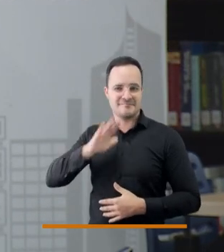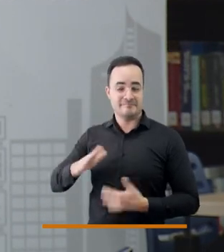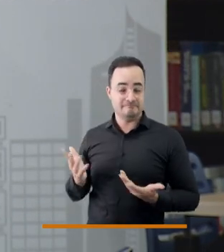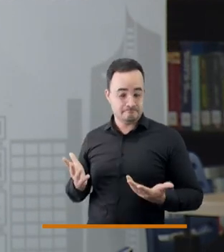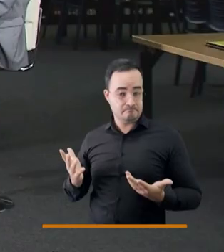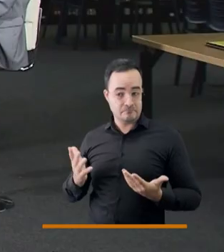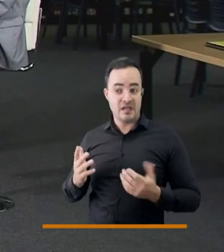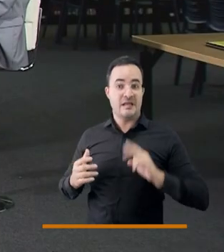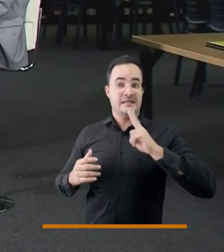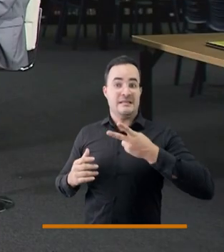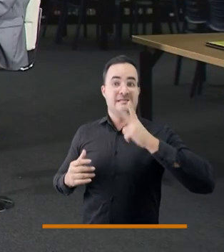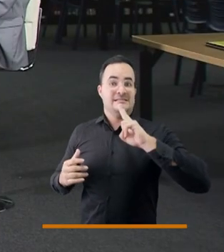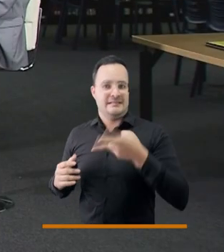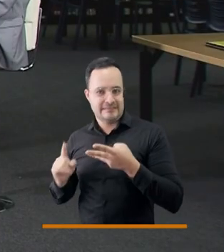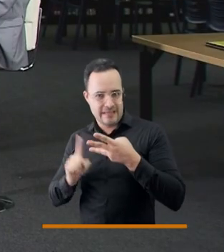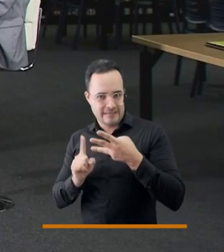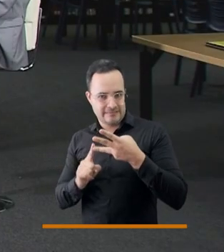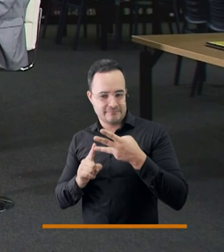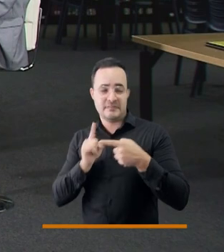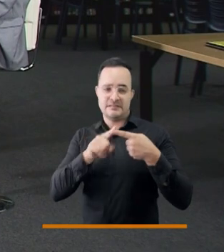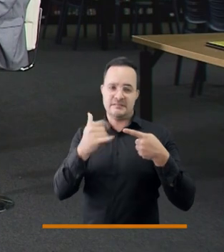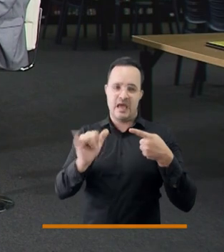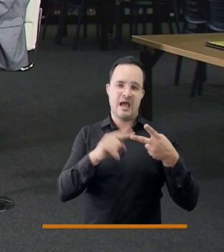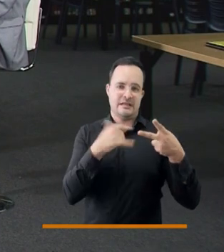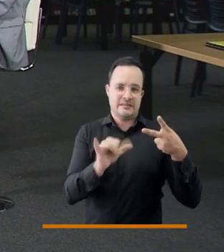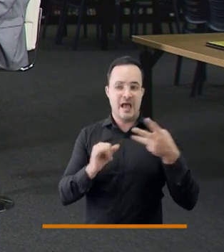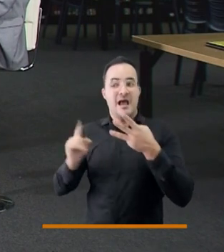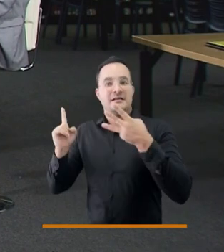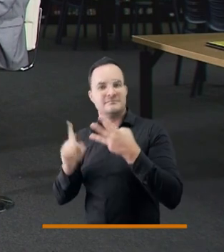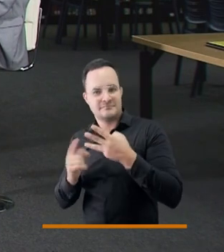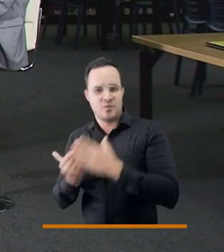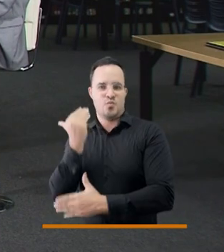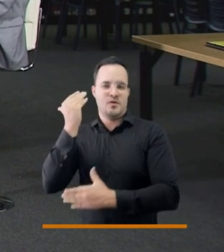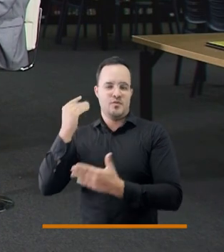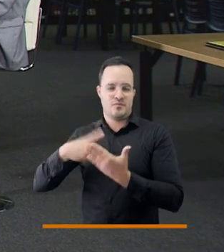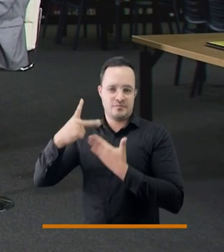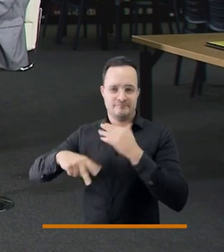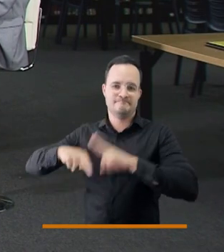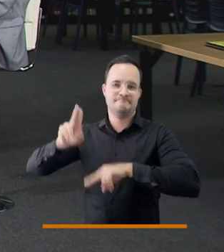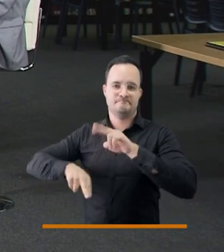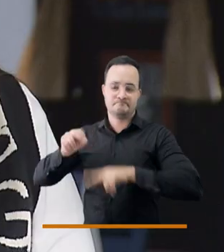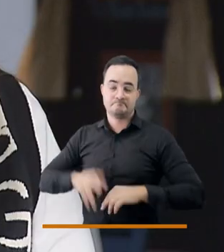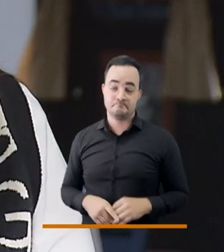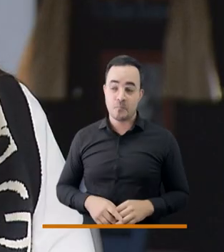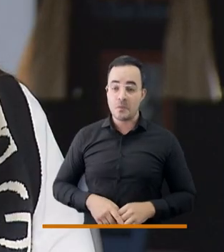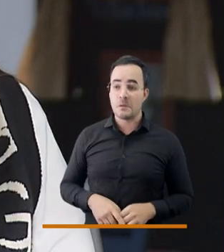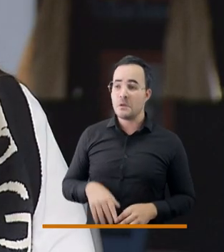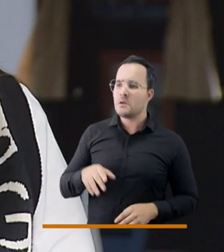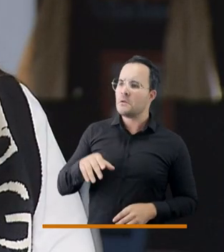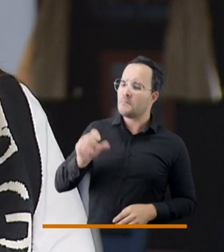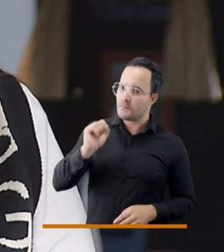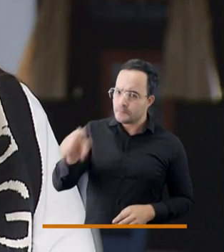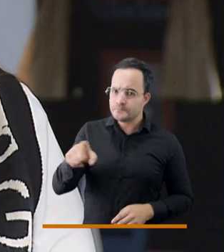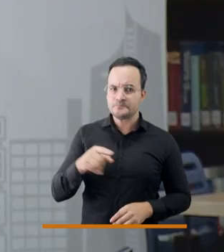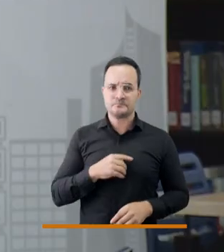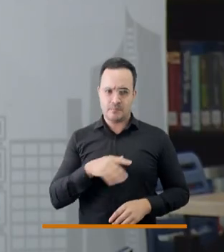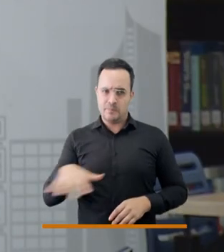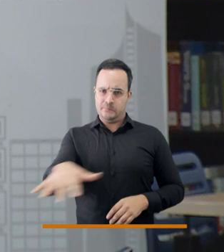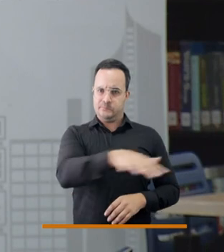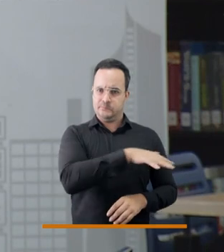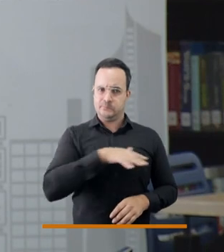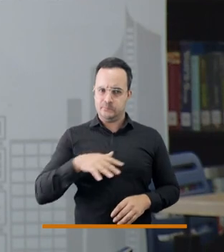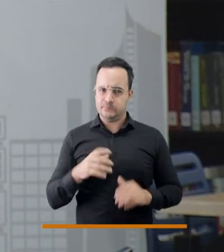Y hay que decir que, concejal, esta parte del territorio, muchos se preguntan también